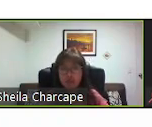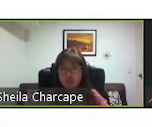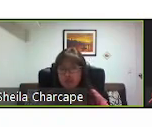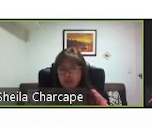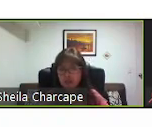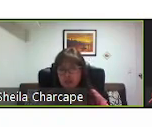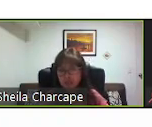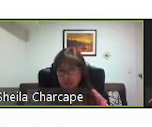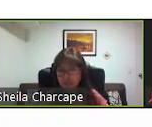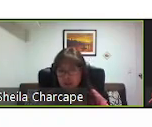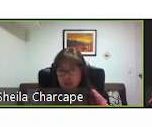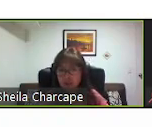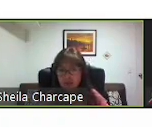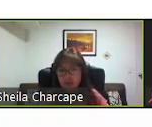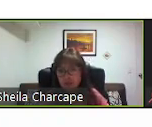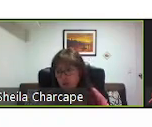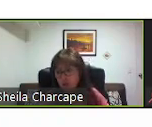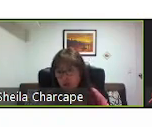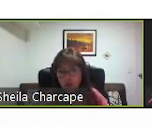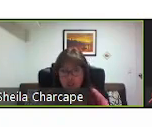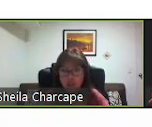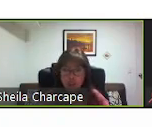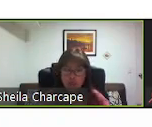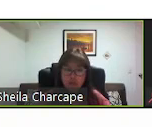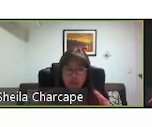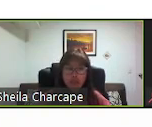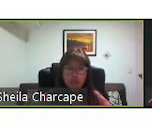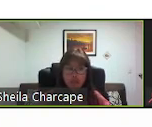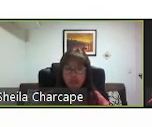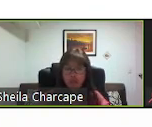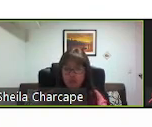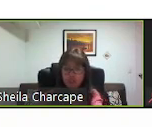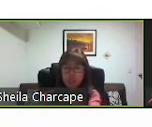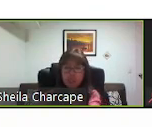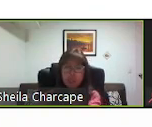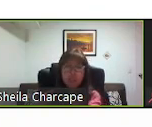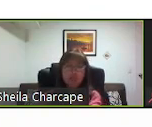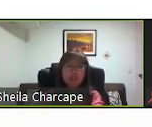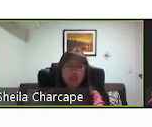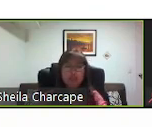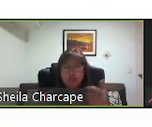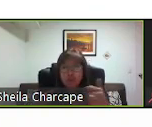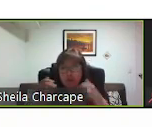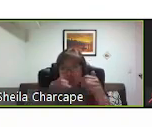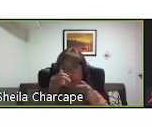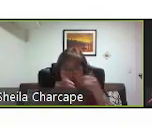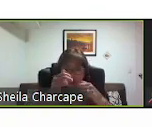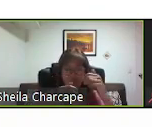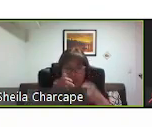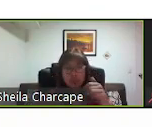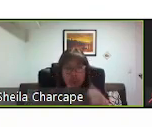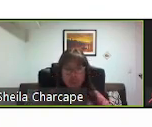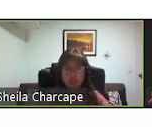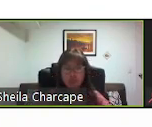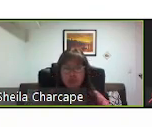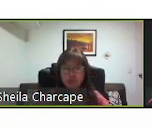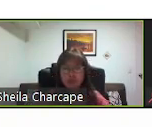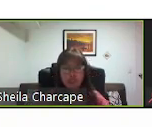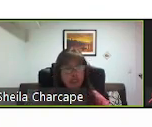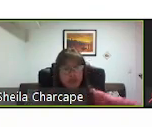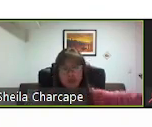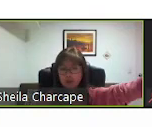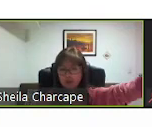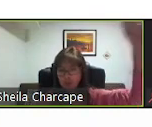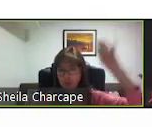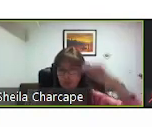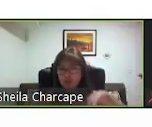responsabilidad de los hijos es compartida. Pero como ahora, desde que amanecen hasta que anochecen, están con el dispositivo en la mano, chateando todo el